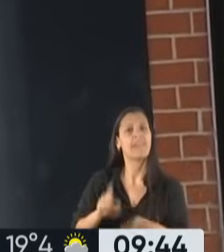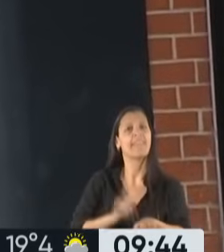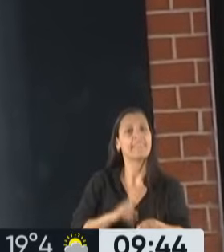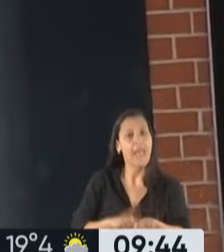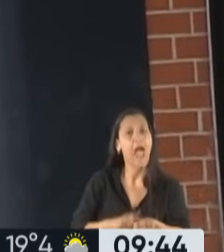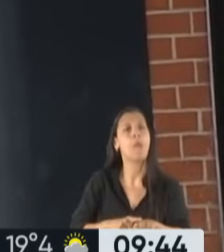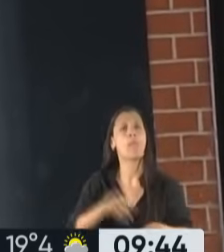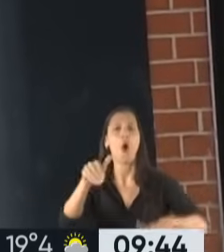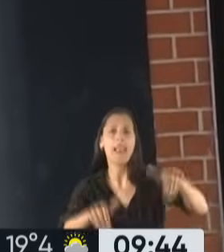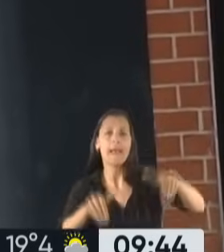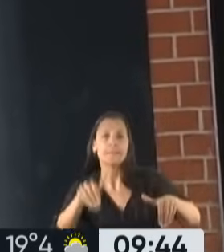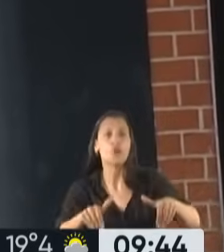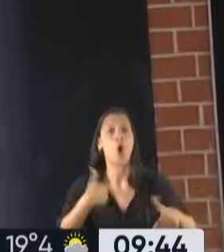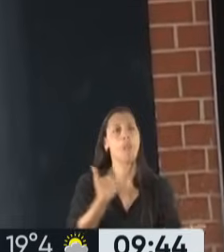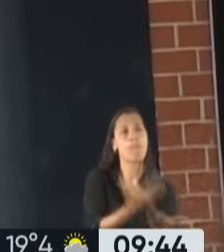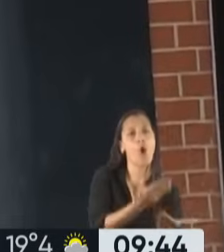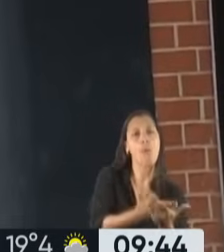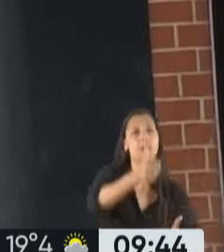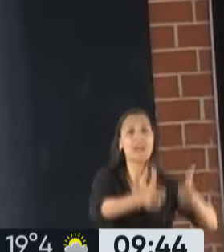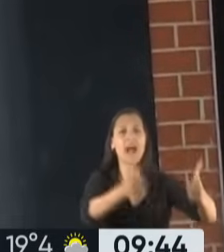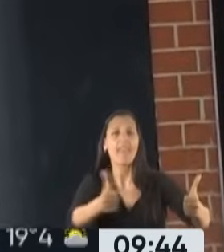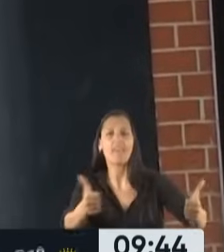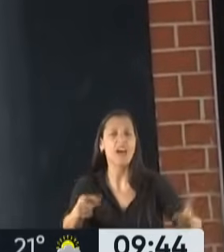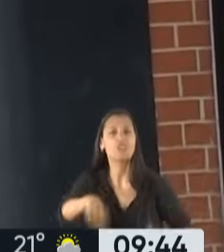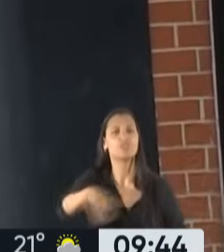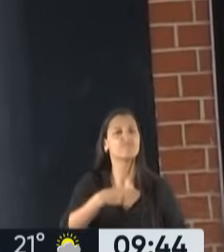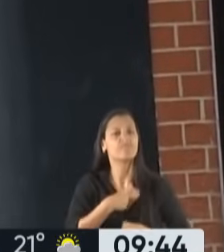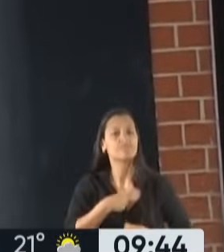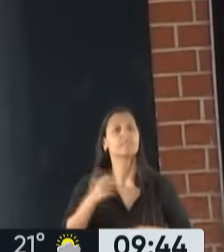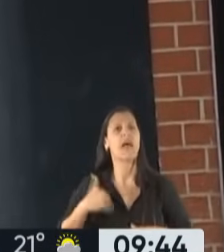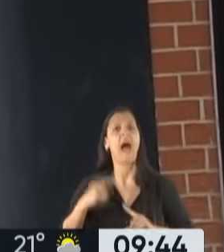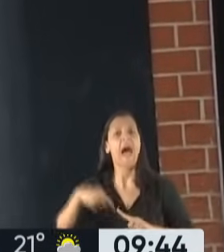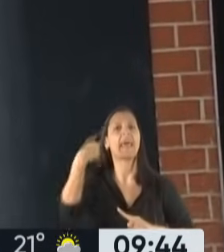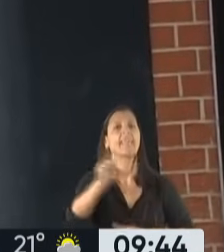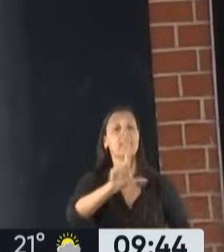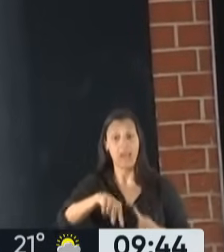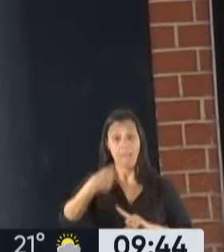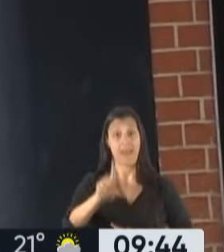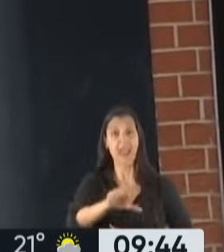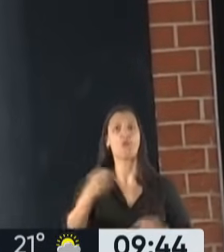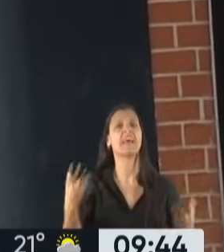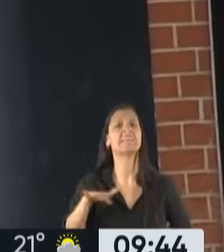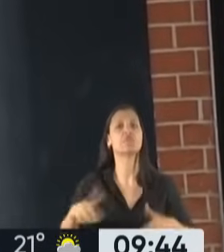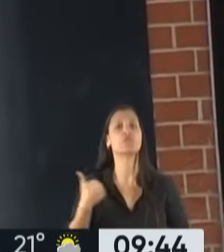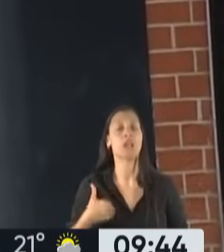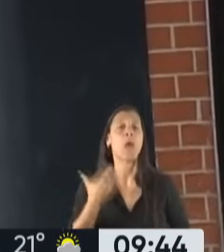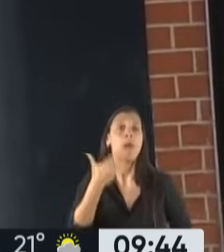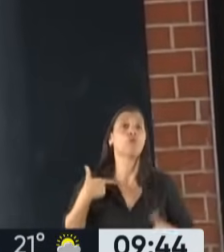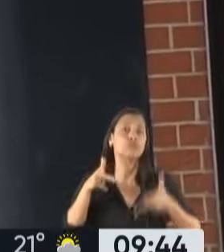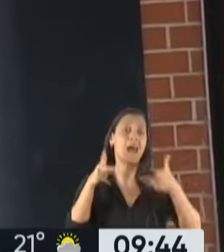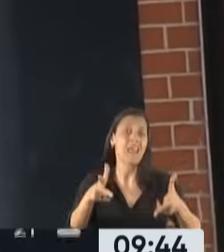de elecciones y de propuestas de los candidatos? ¿Y qué Argentina se espera a partir del lunes? A mí me encantaría poder contestarles, pero no